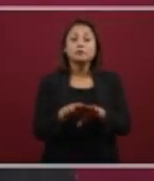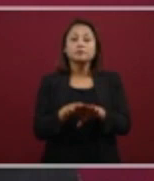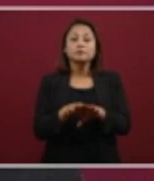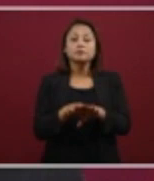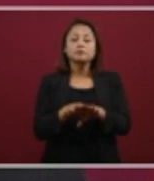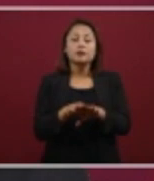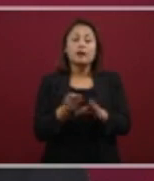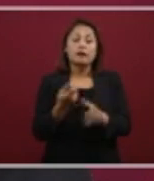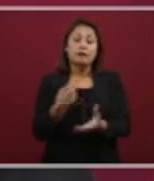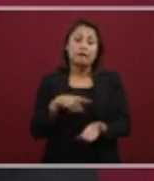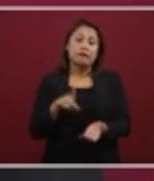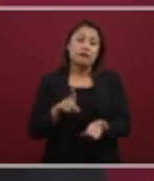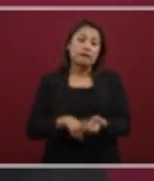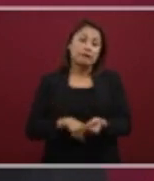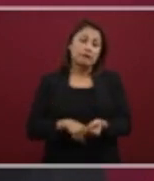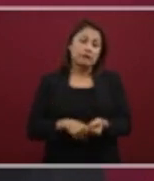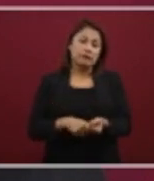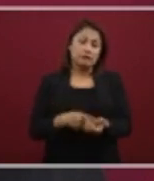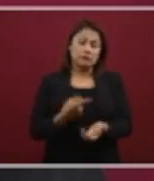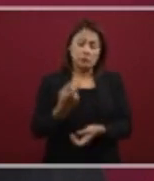intensa y burda